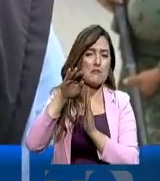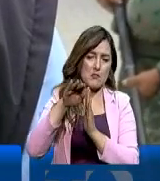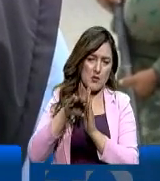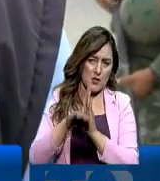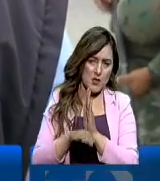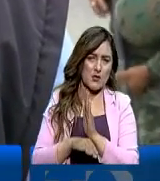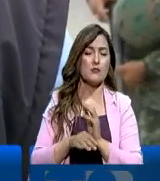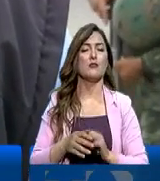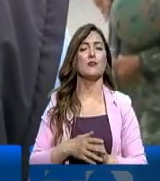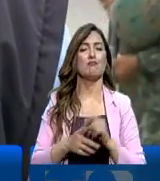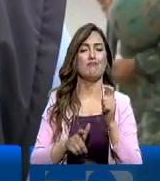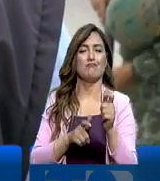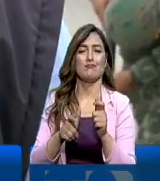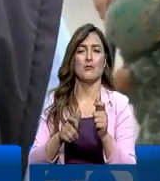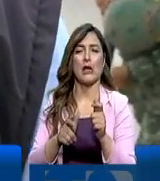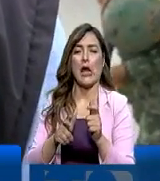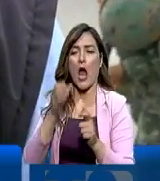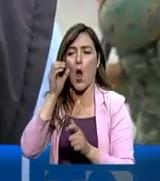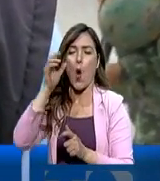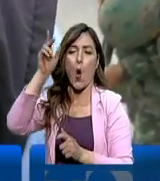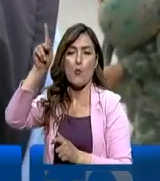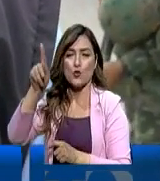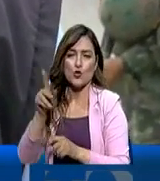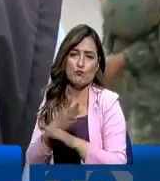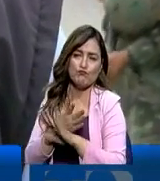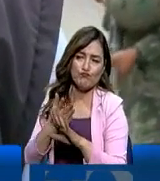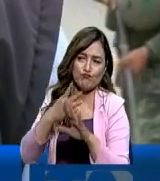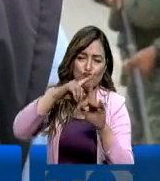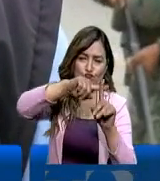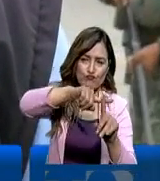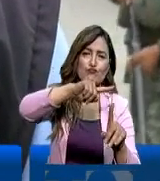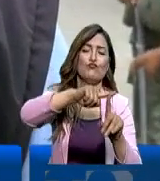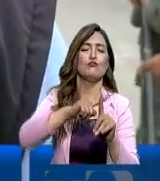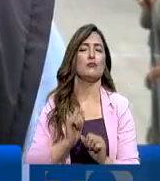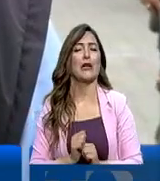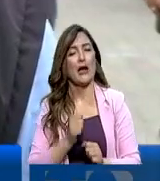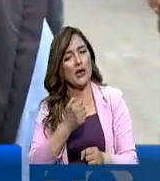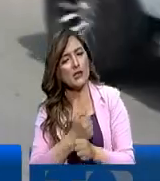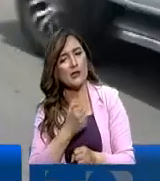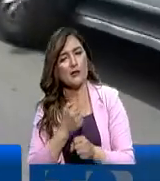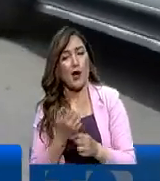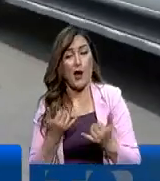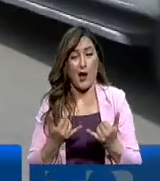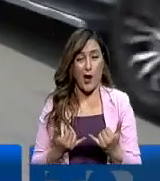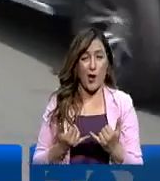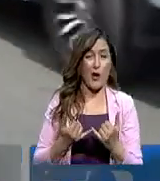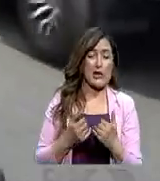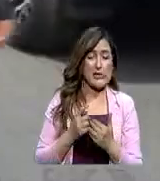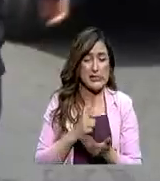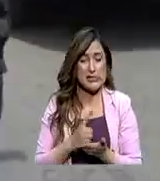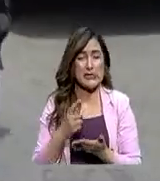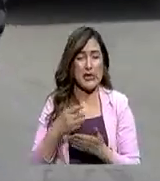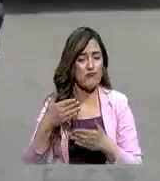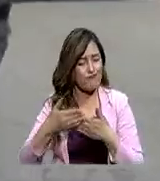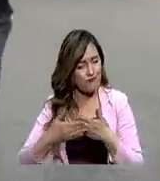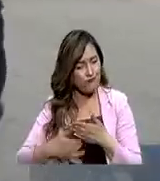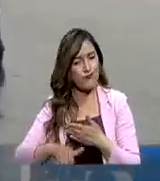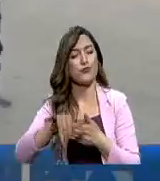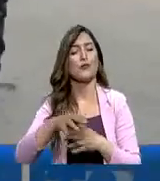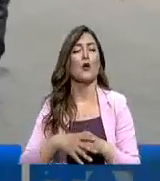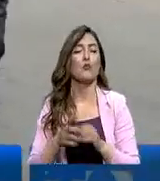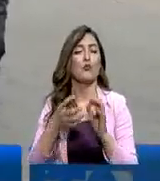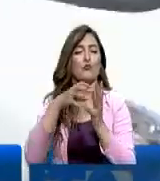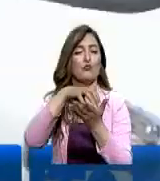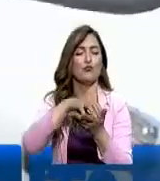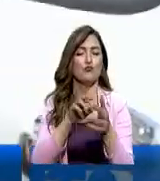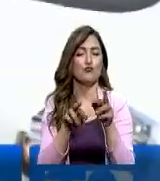visto buenos comentarios positivos también. Sabemos que esto es un trabajo no de solo un momento. La provincia de Los Ríos es identificada como